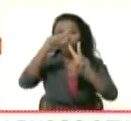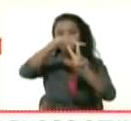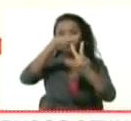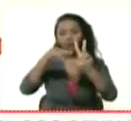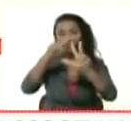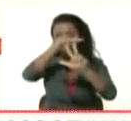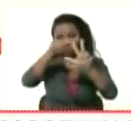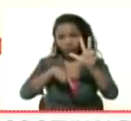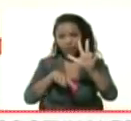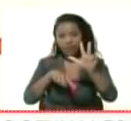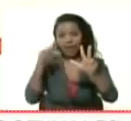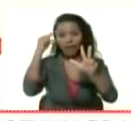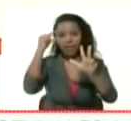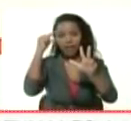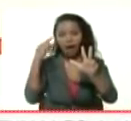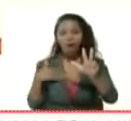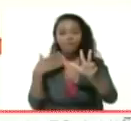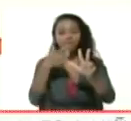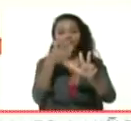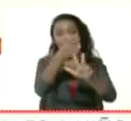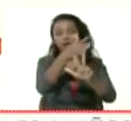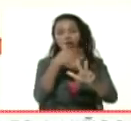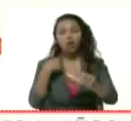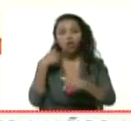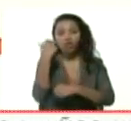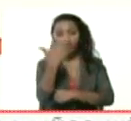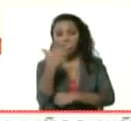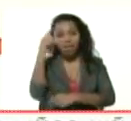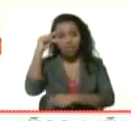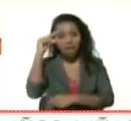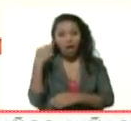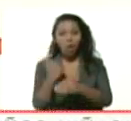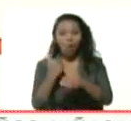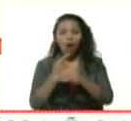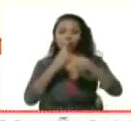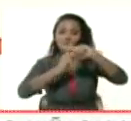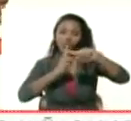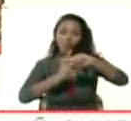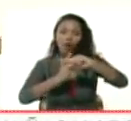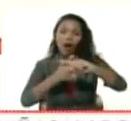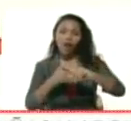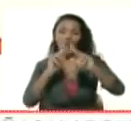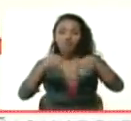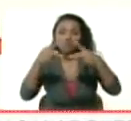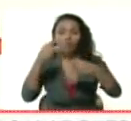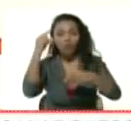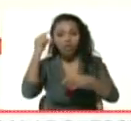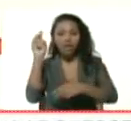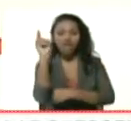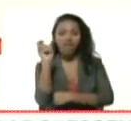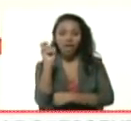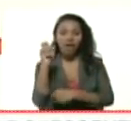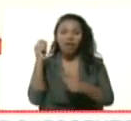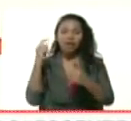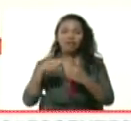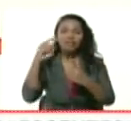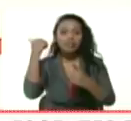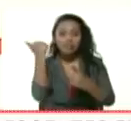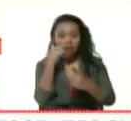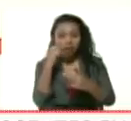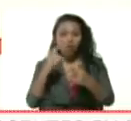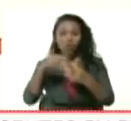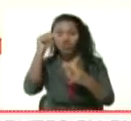domingo vamos nosotros a sumar el nuevo día viernes